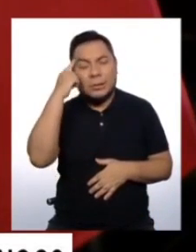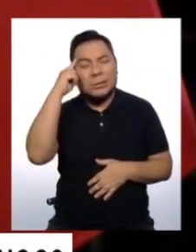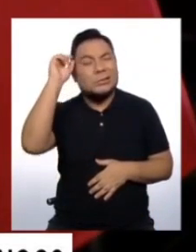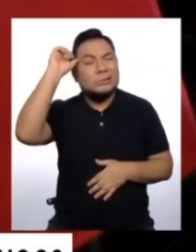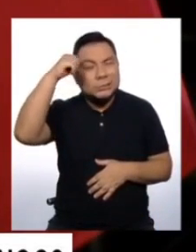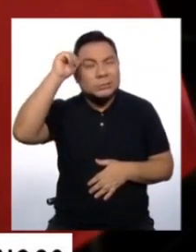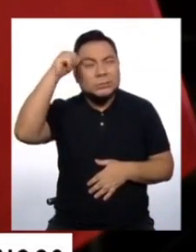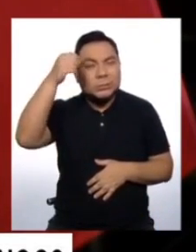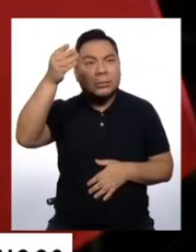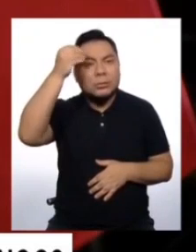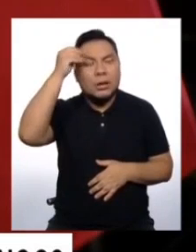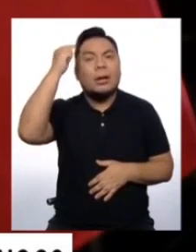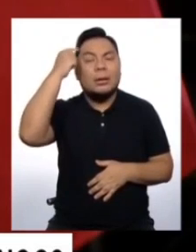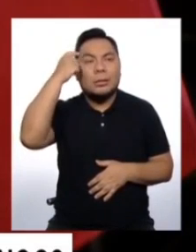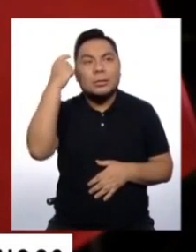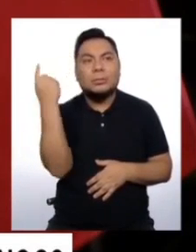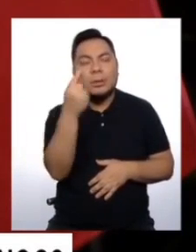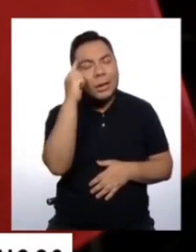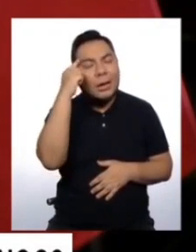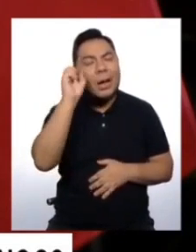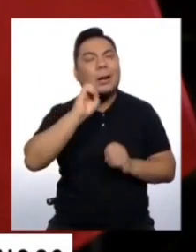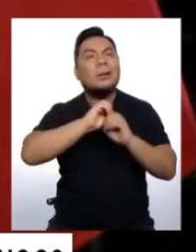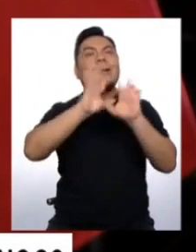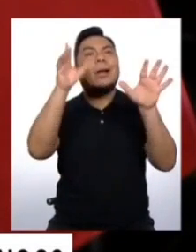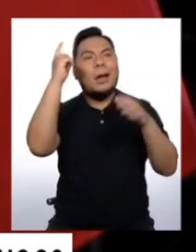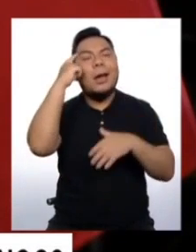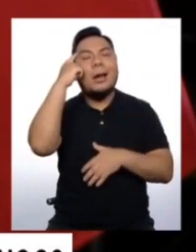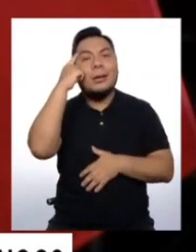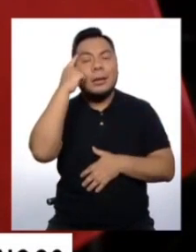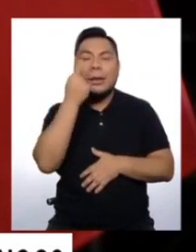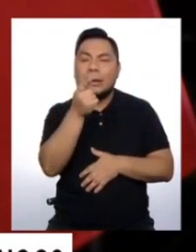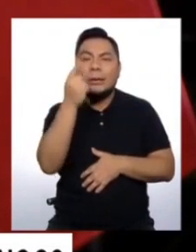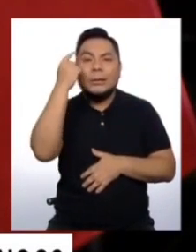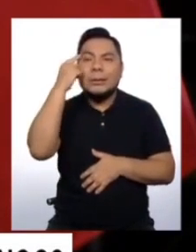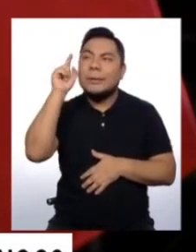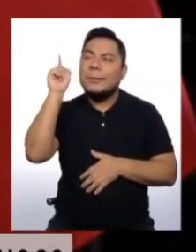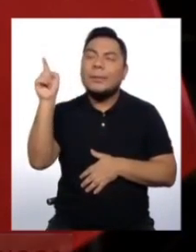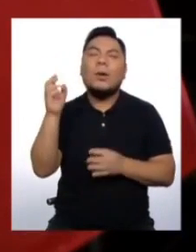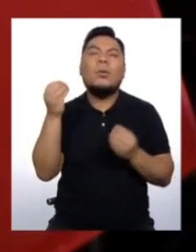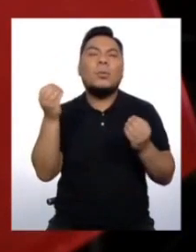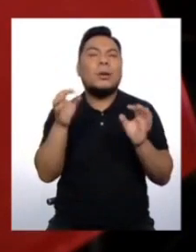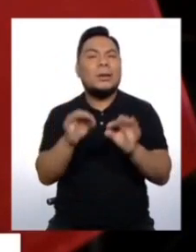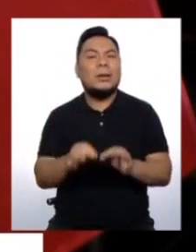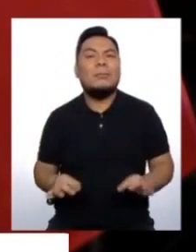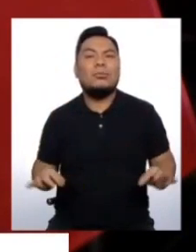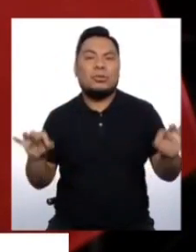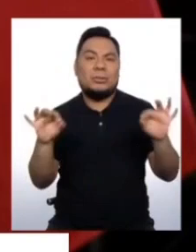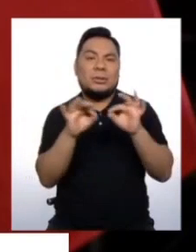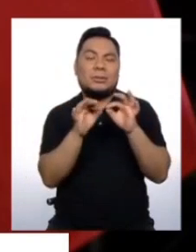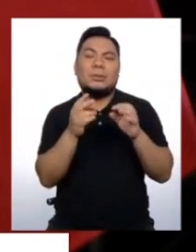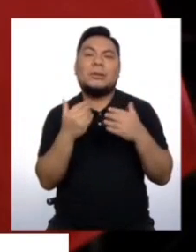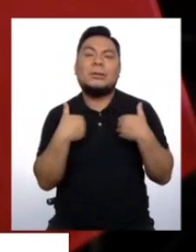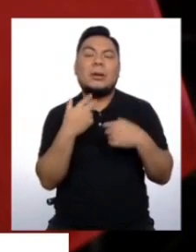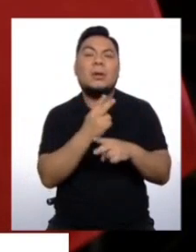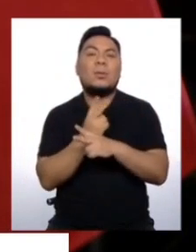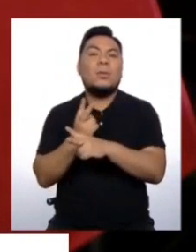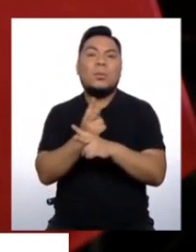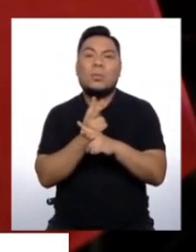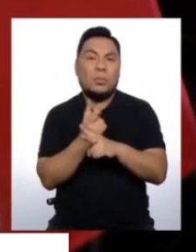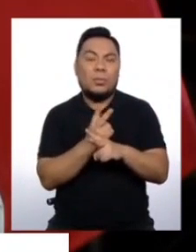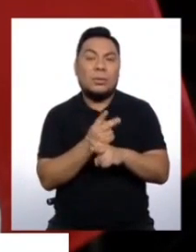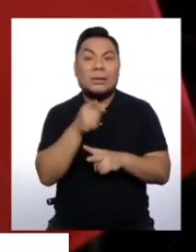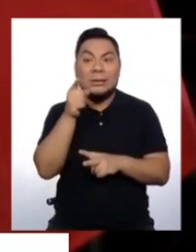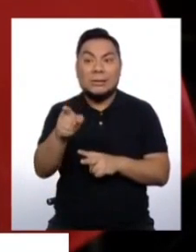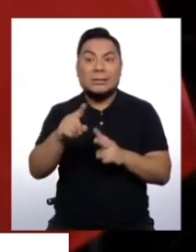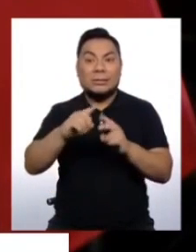grabado en cada uno de nosotros la importancia de tener el cuidado en donde son